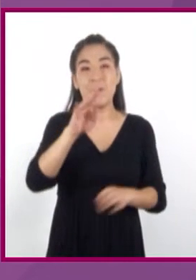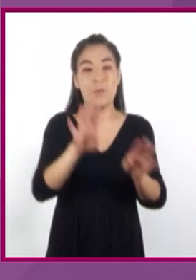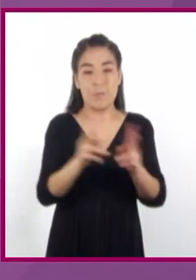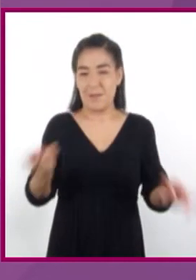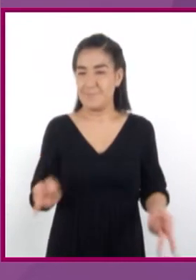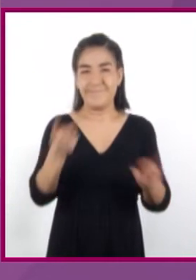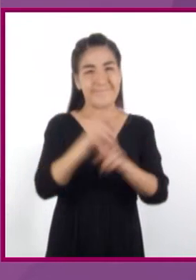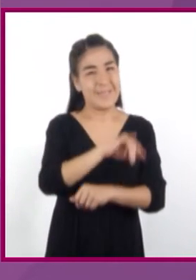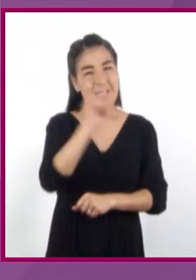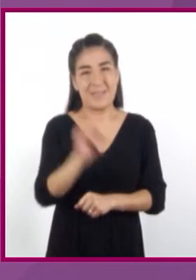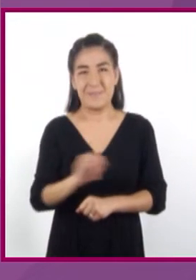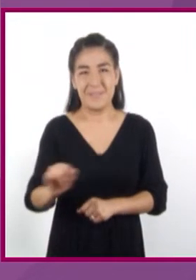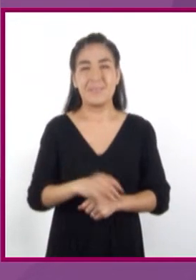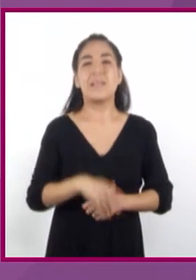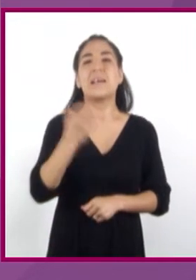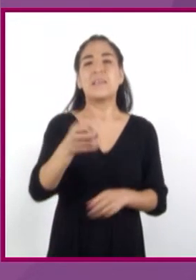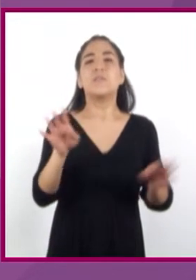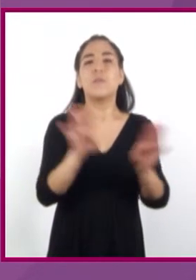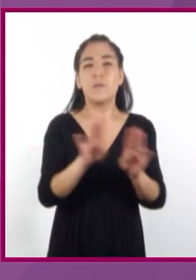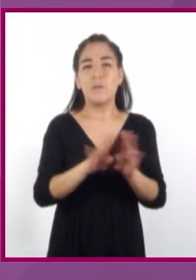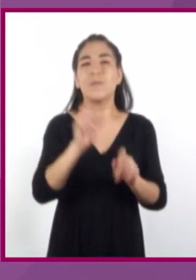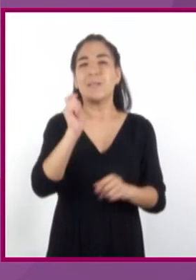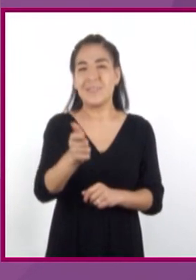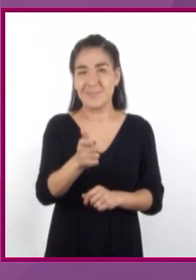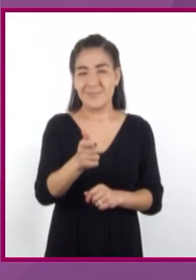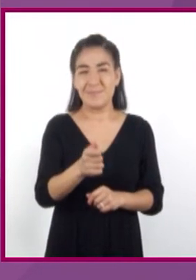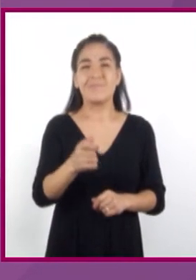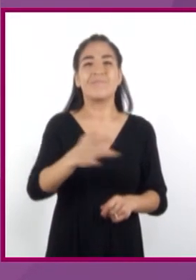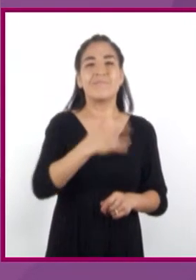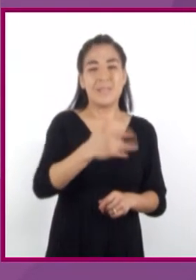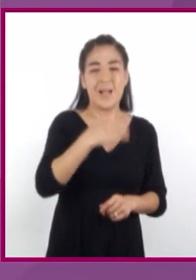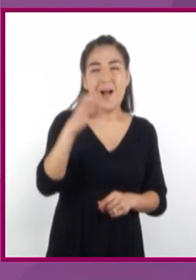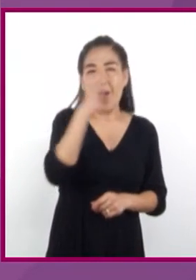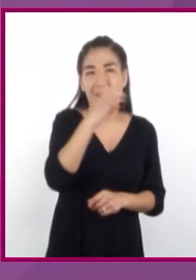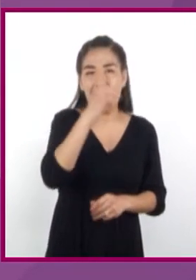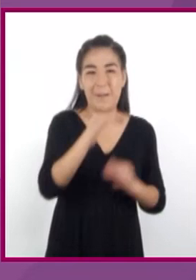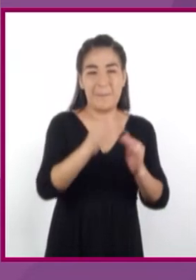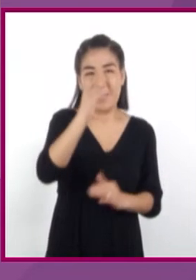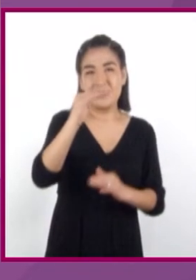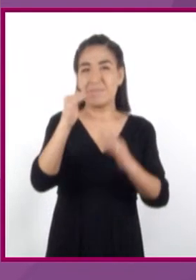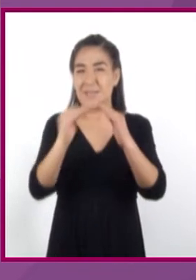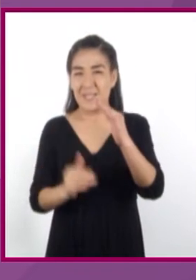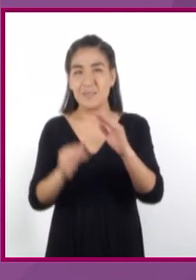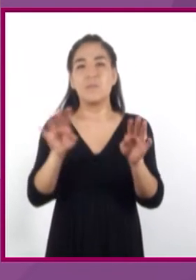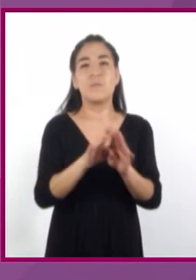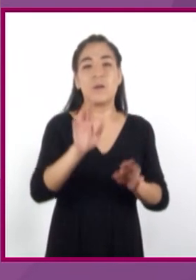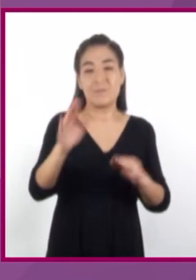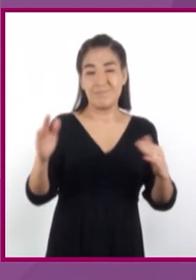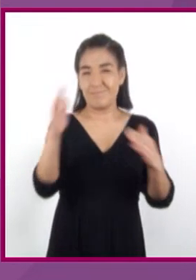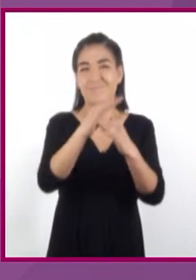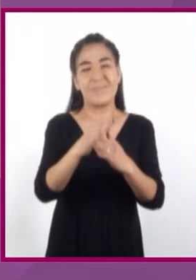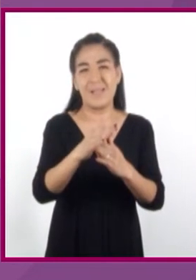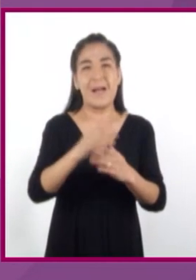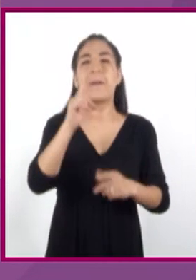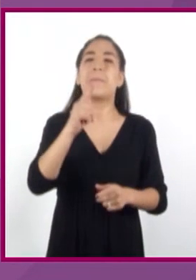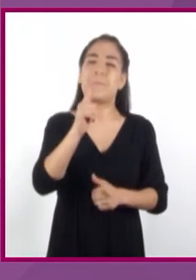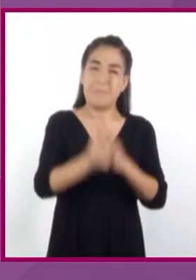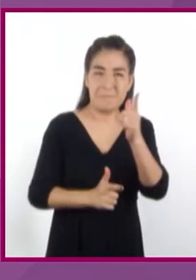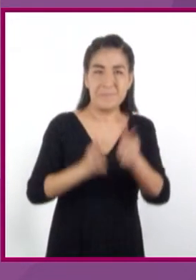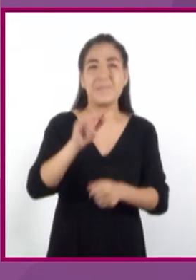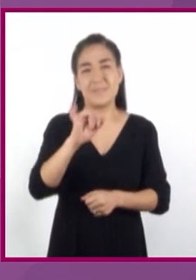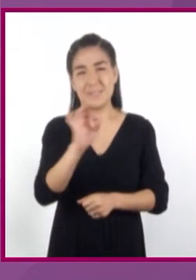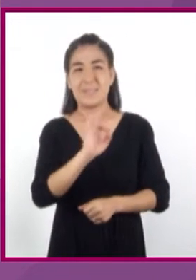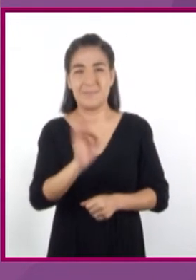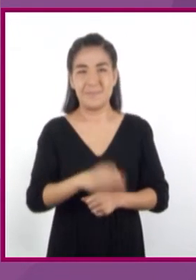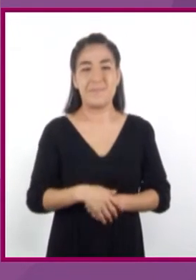invertida. Esta transferencia de energía térmica tampoco puede ser detenida, solo puede hacerse más lenta.